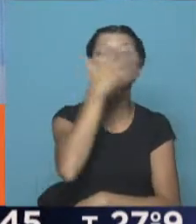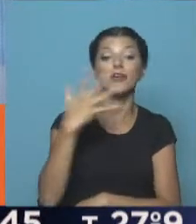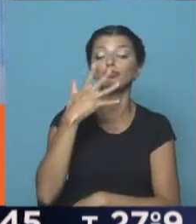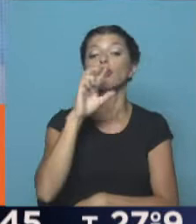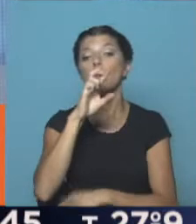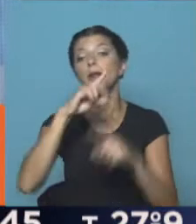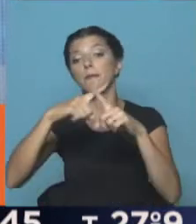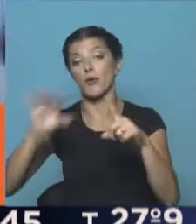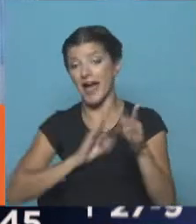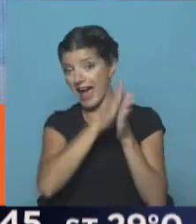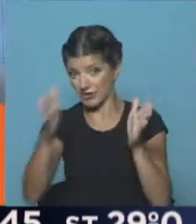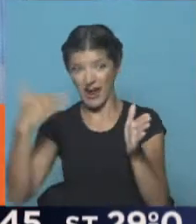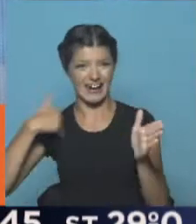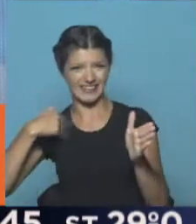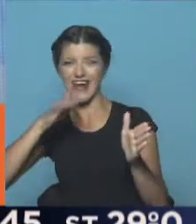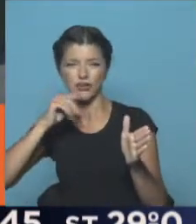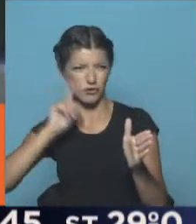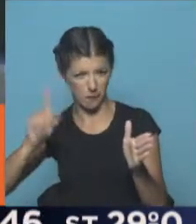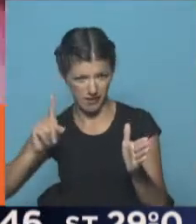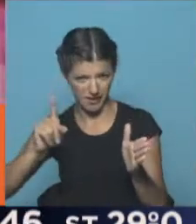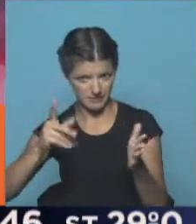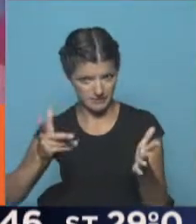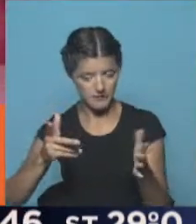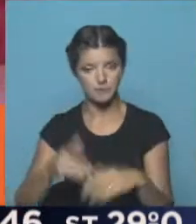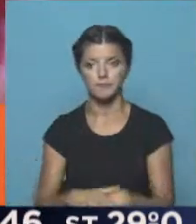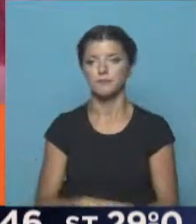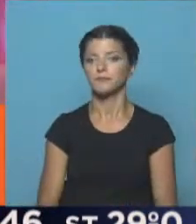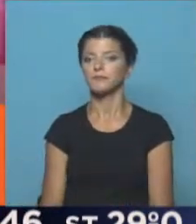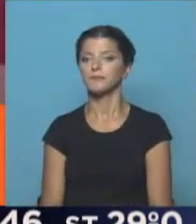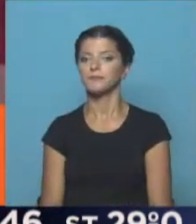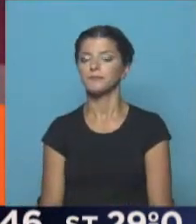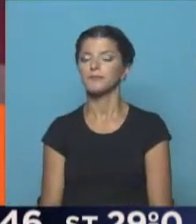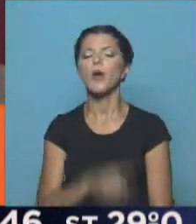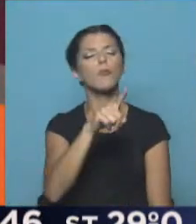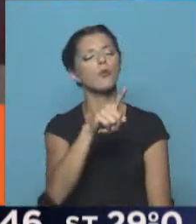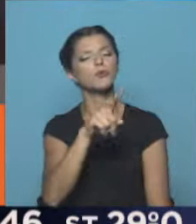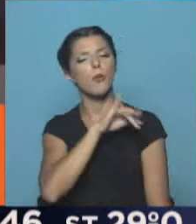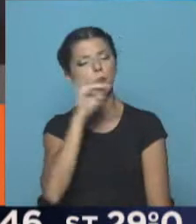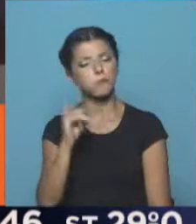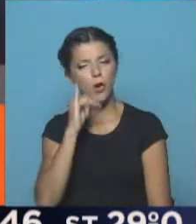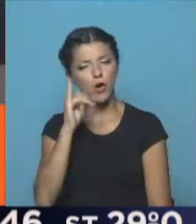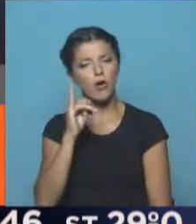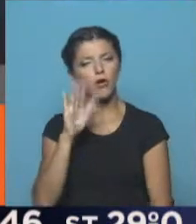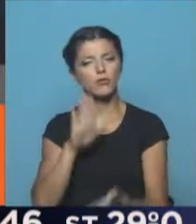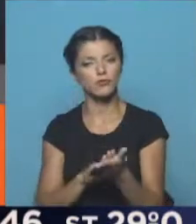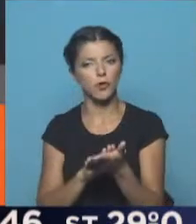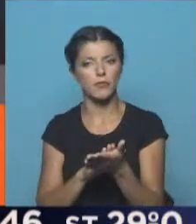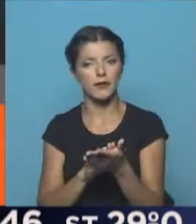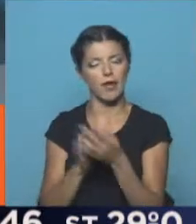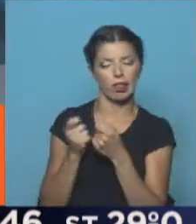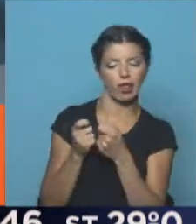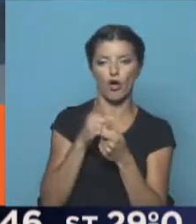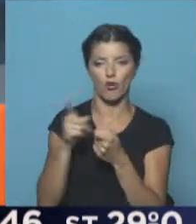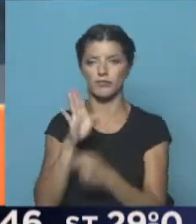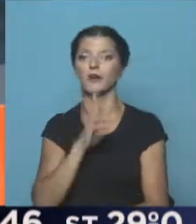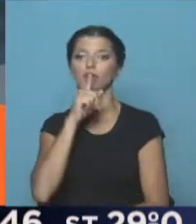argentina ande en 14.000 kilos y son países bastante pueden aclarar junto con bulgaria y vos mencionabas lo que tiene que ver con acorralar a rusia eso sería un poco